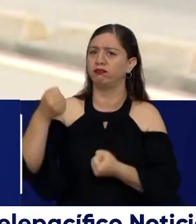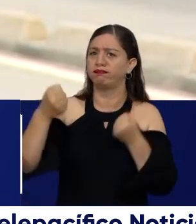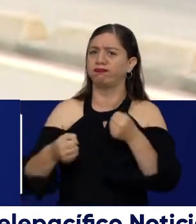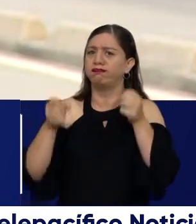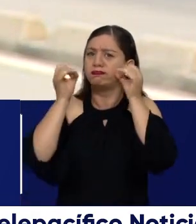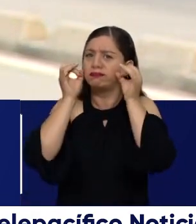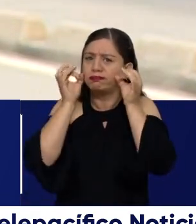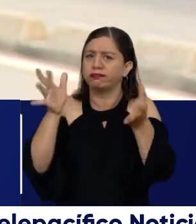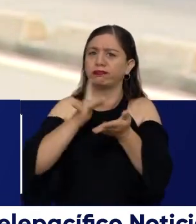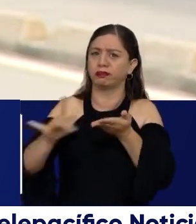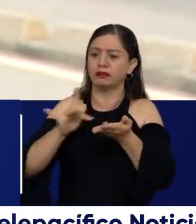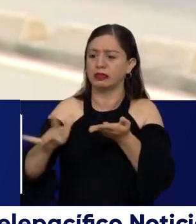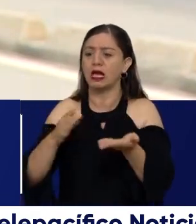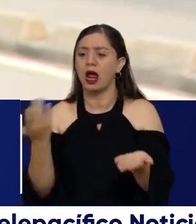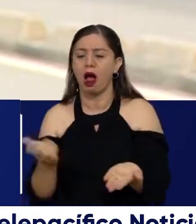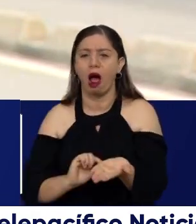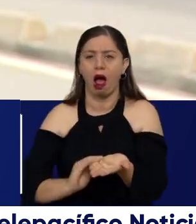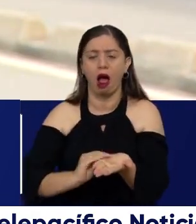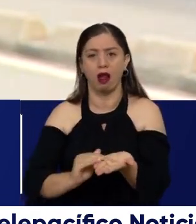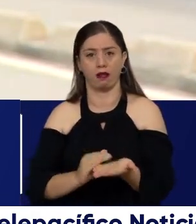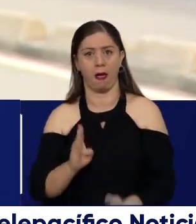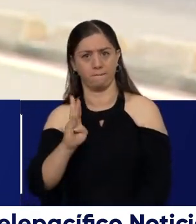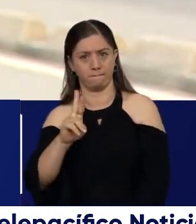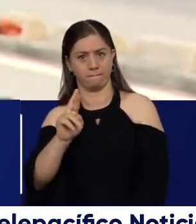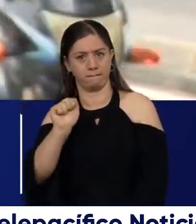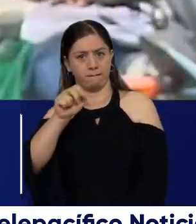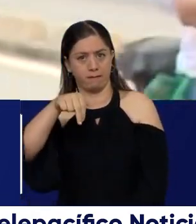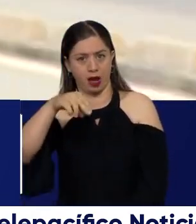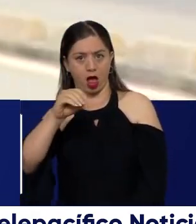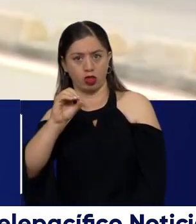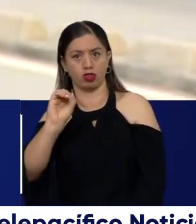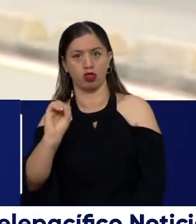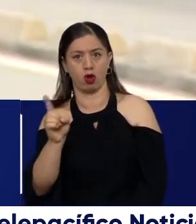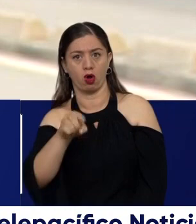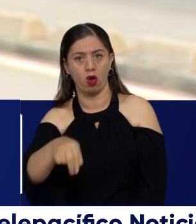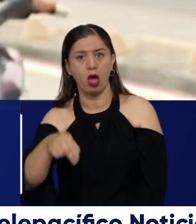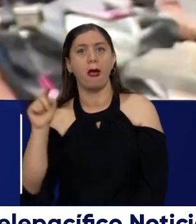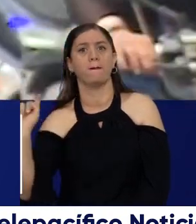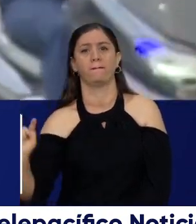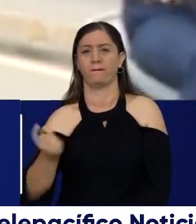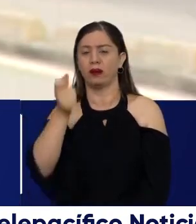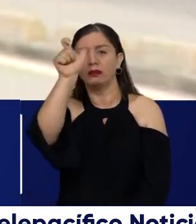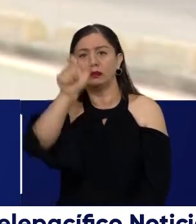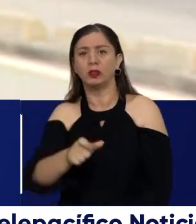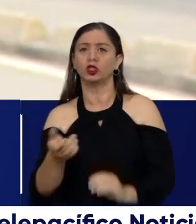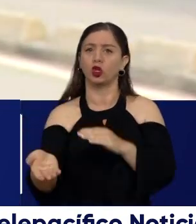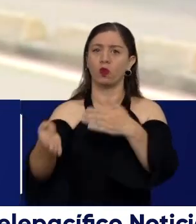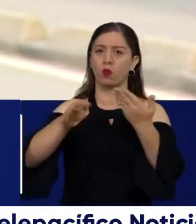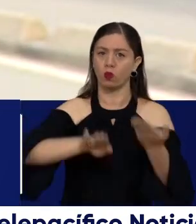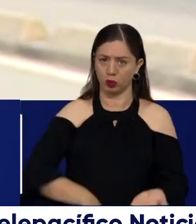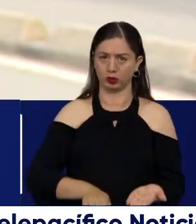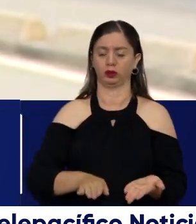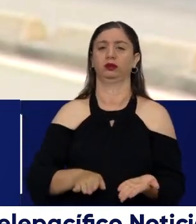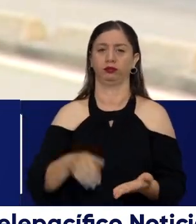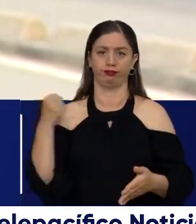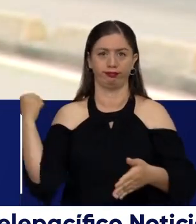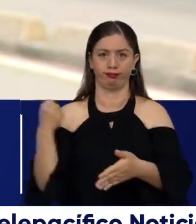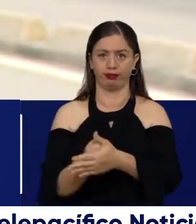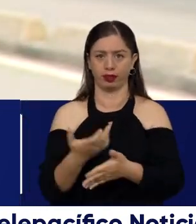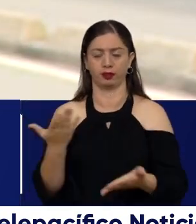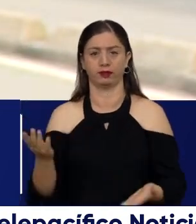de emergencia en la ciudad. Brandon Iván Cortés sería la primera víctima mortal de este tipo de